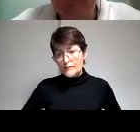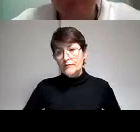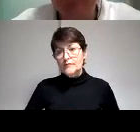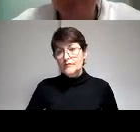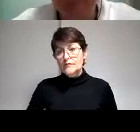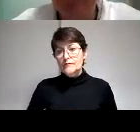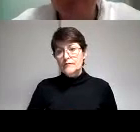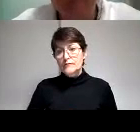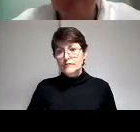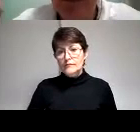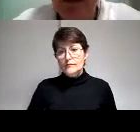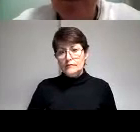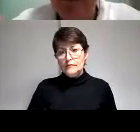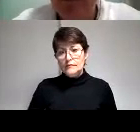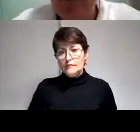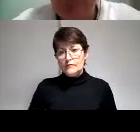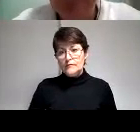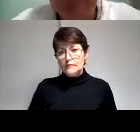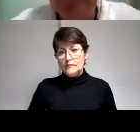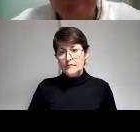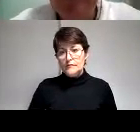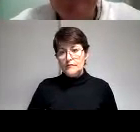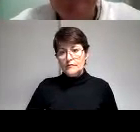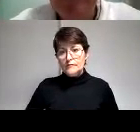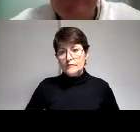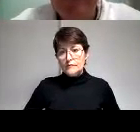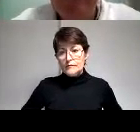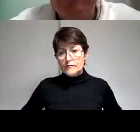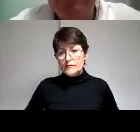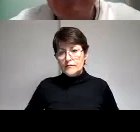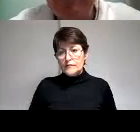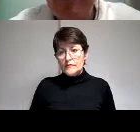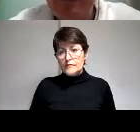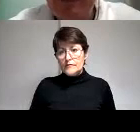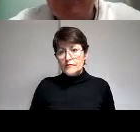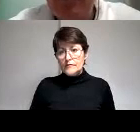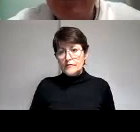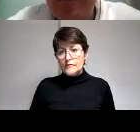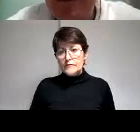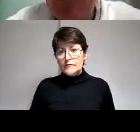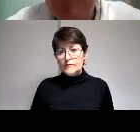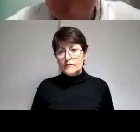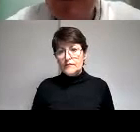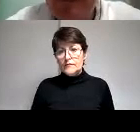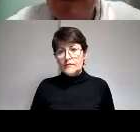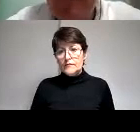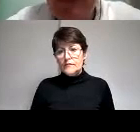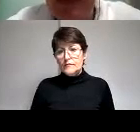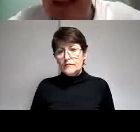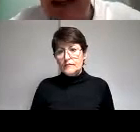bajo, tendemos a tener un metabolismo con producción de acidez. Entonces, deberíamos